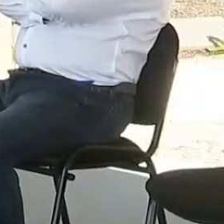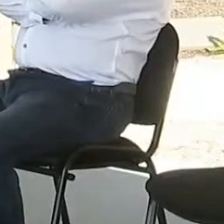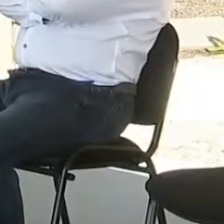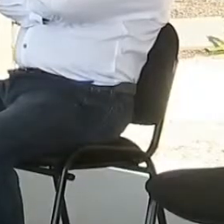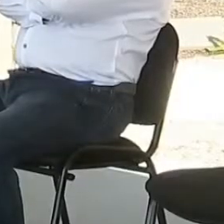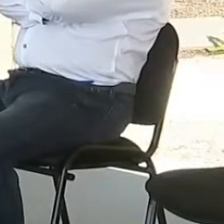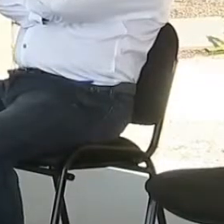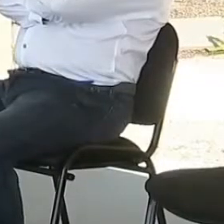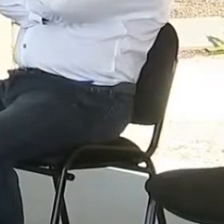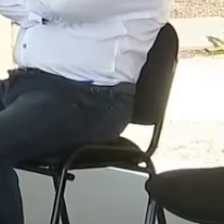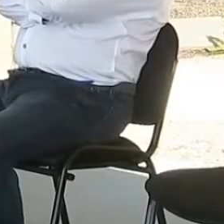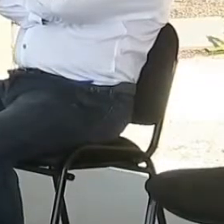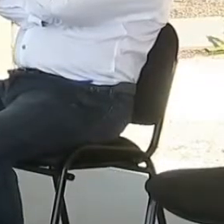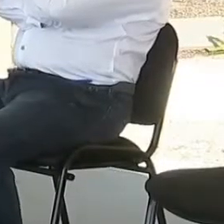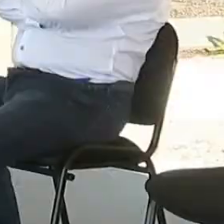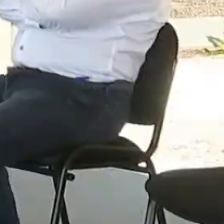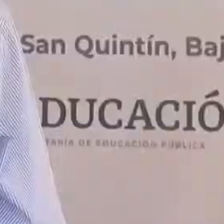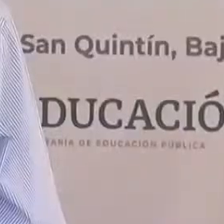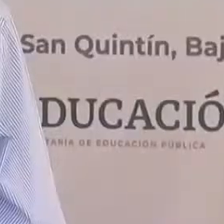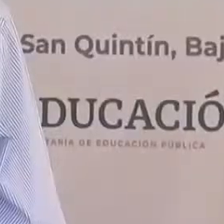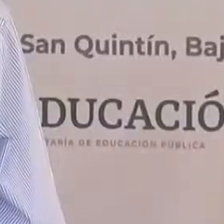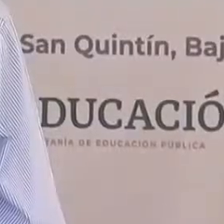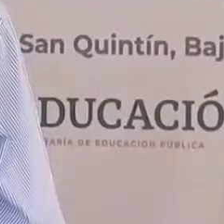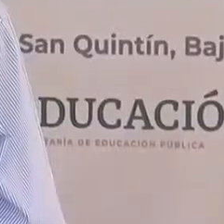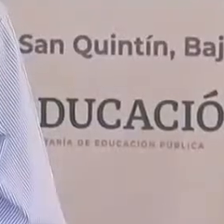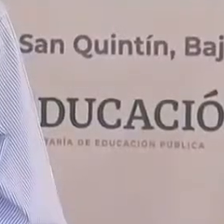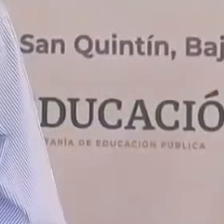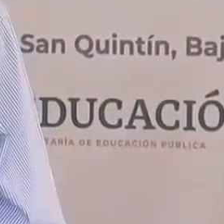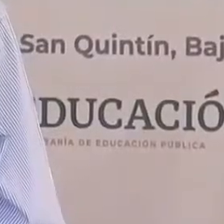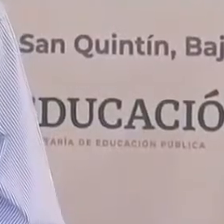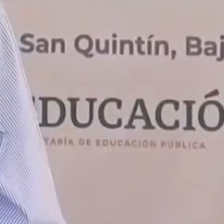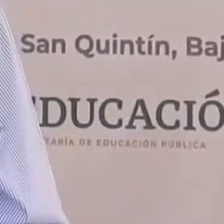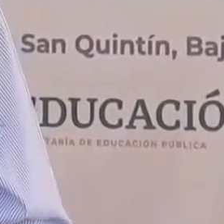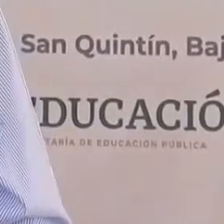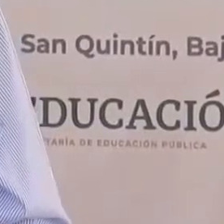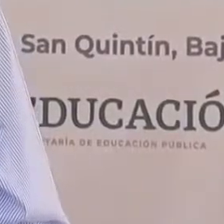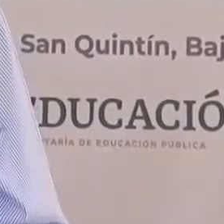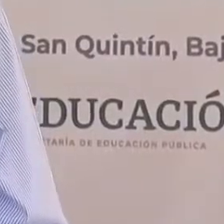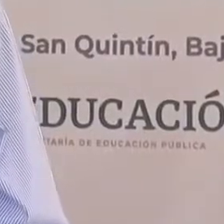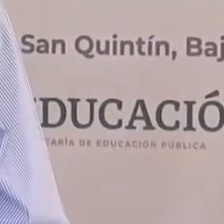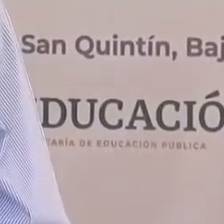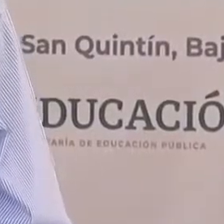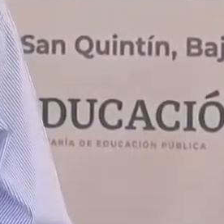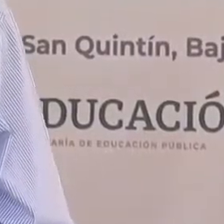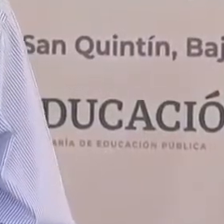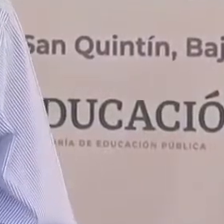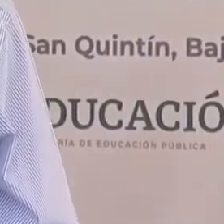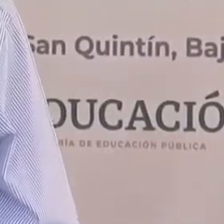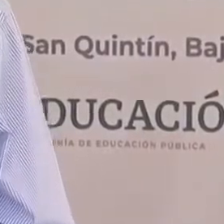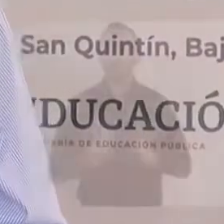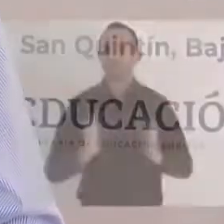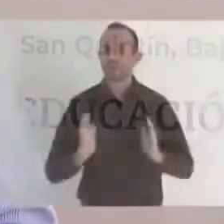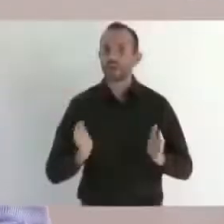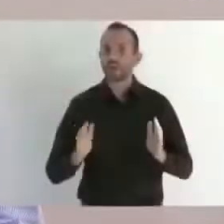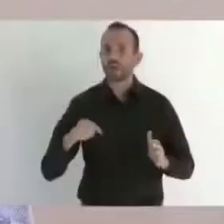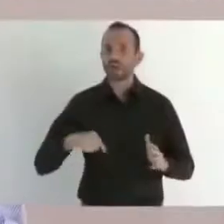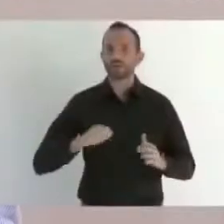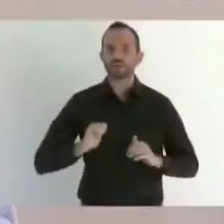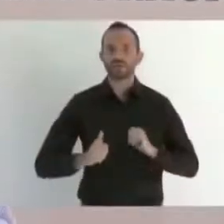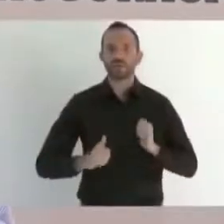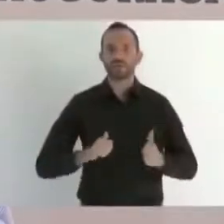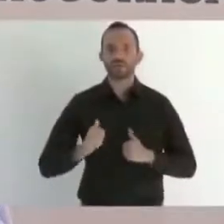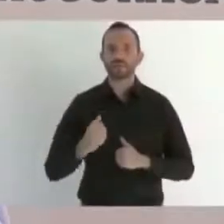benito juárez sonia a 140 universidades